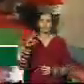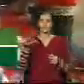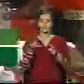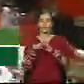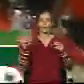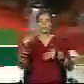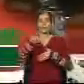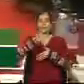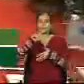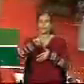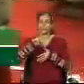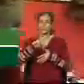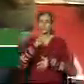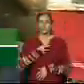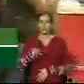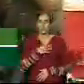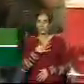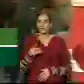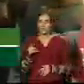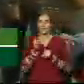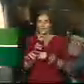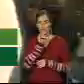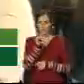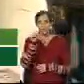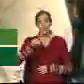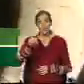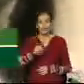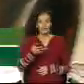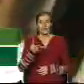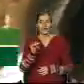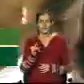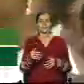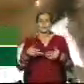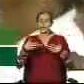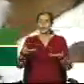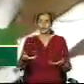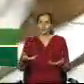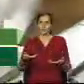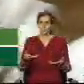toda Latinoamérica, queremos informarles que hoy estamos entregando